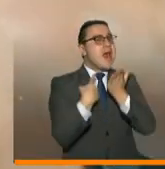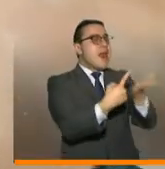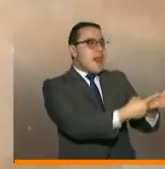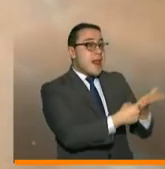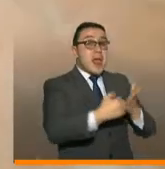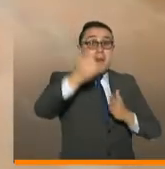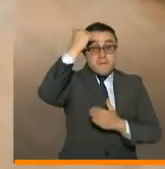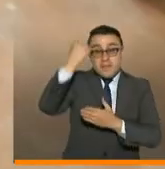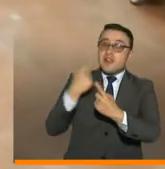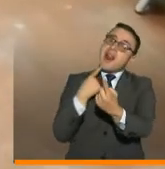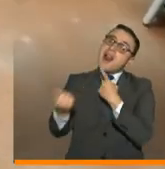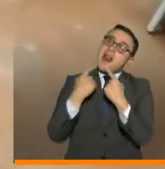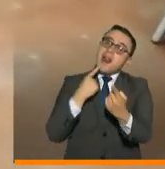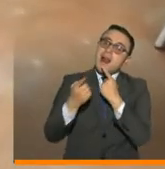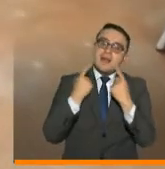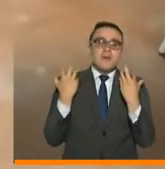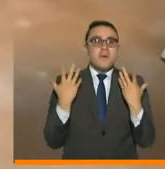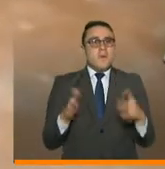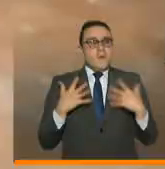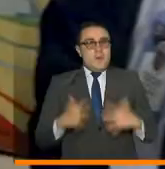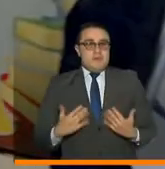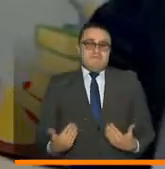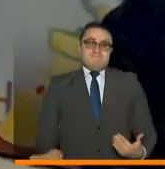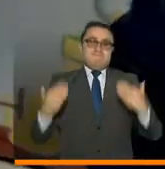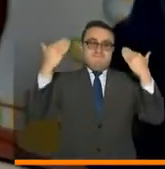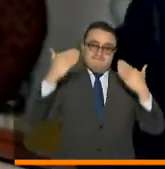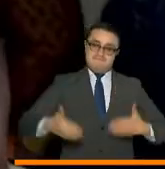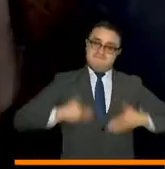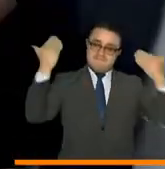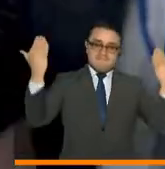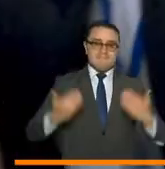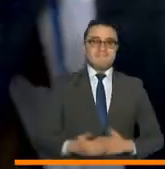con los profesores, es algo muy gratificante.